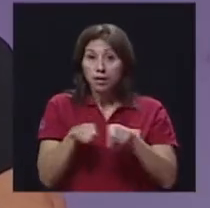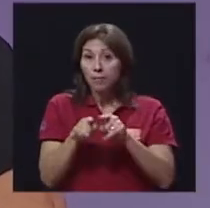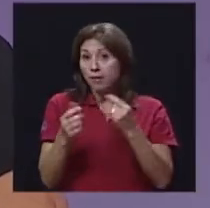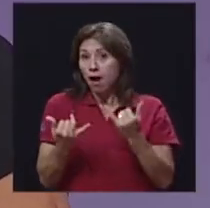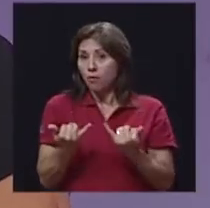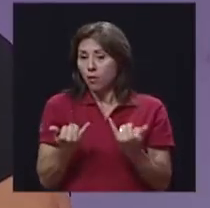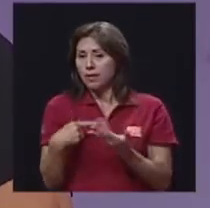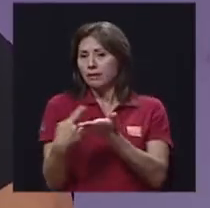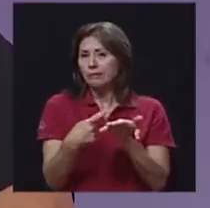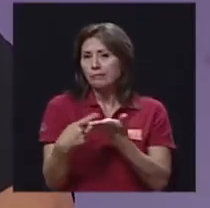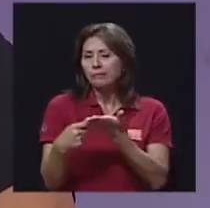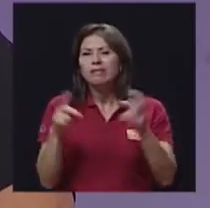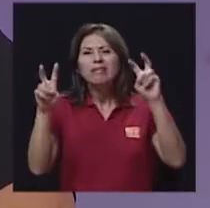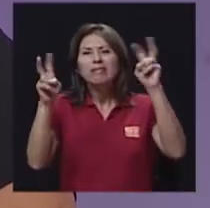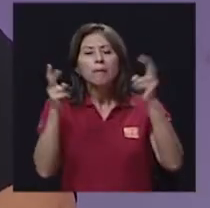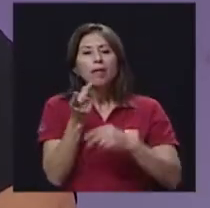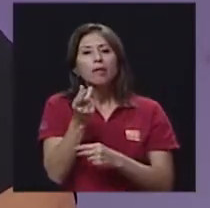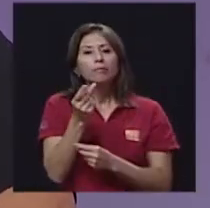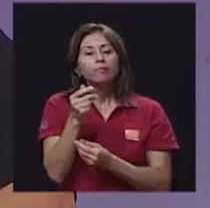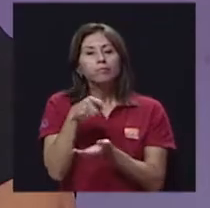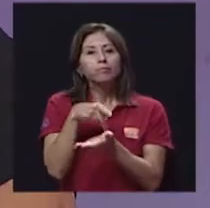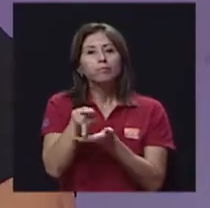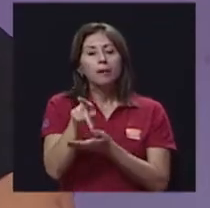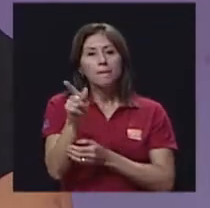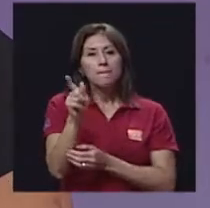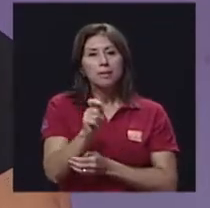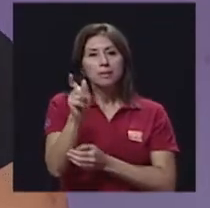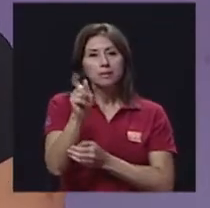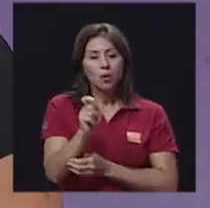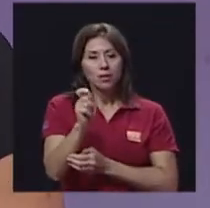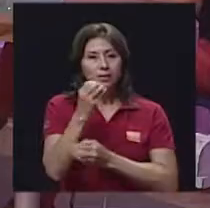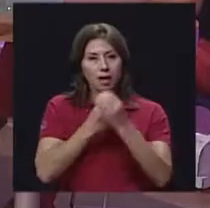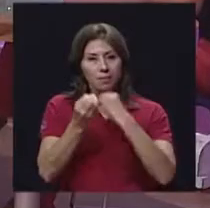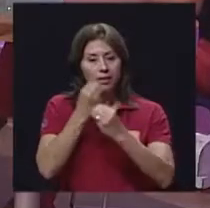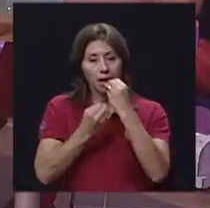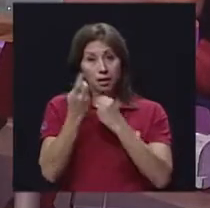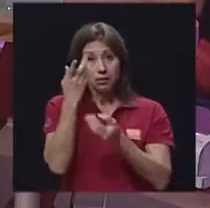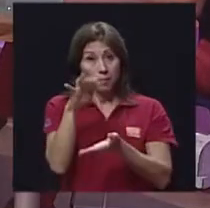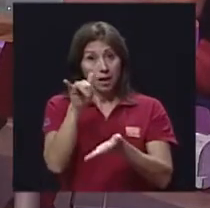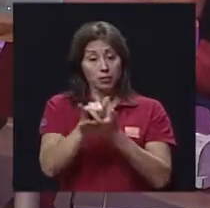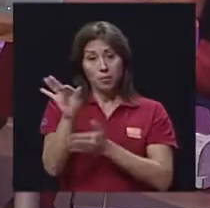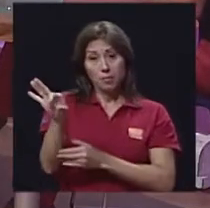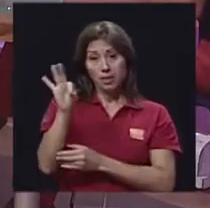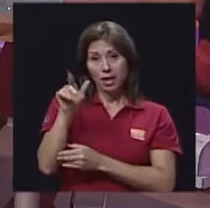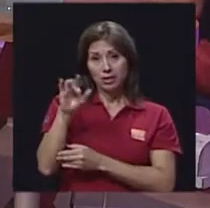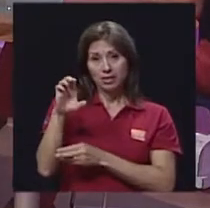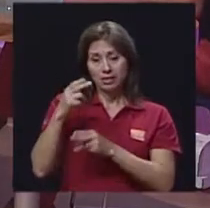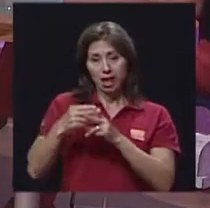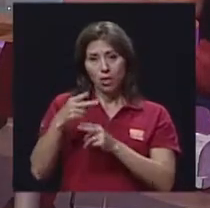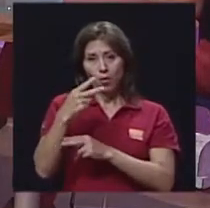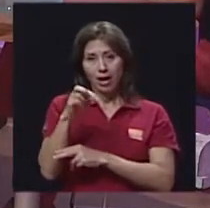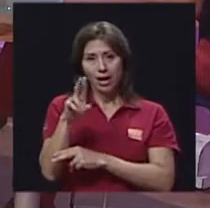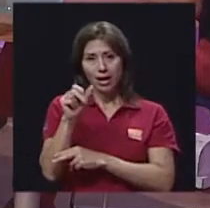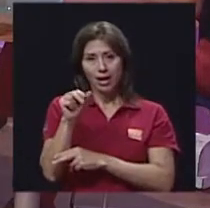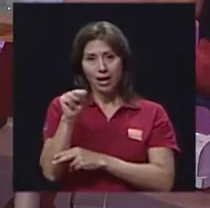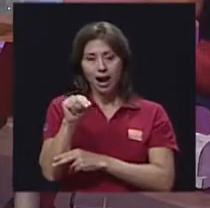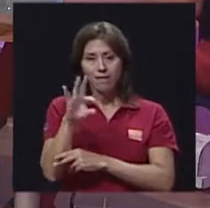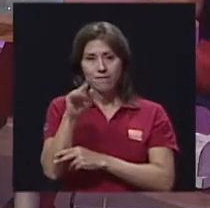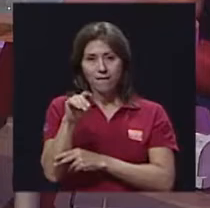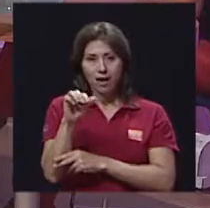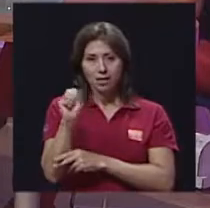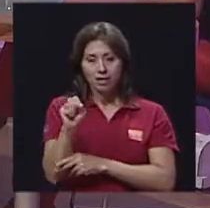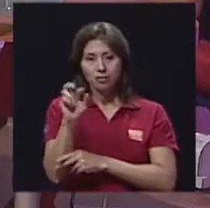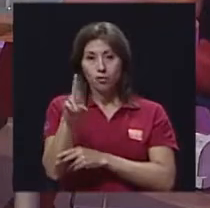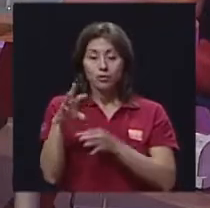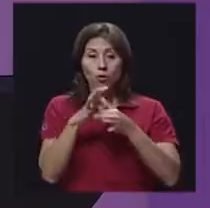es el tema de las pensiones alimentarias. Para ello hemos invitado al licenciado Hernán Falla Rojas, coordinador